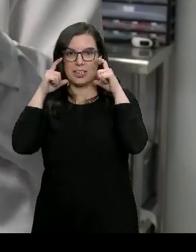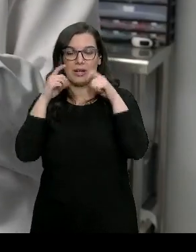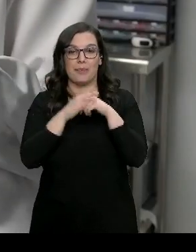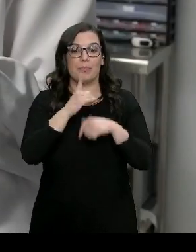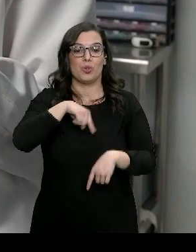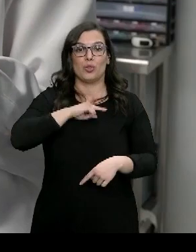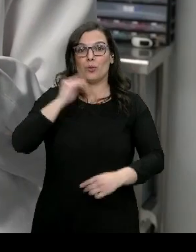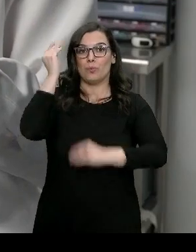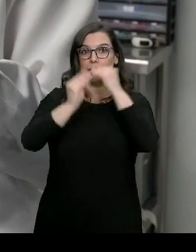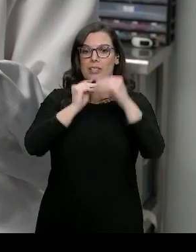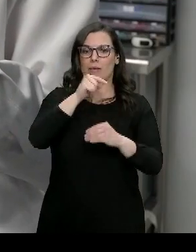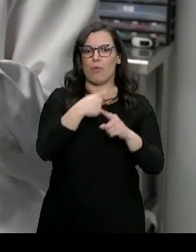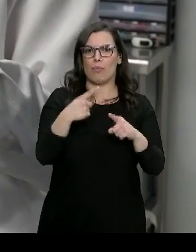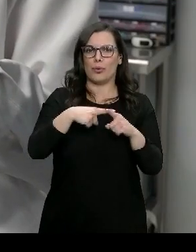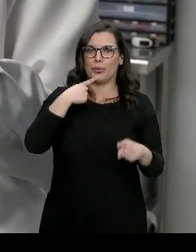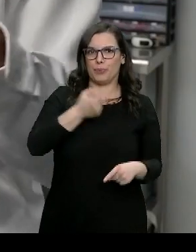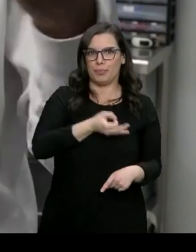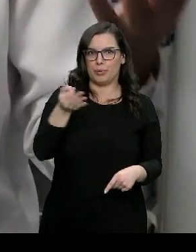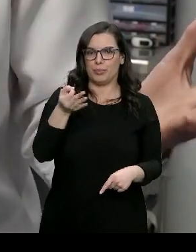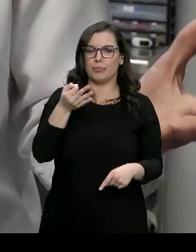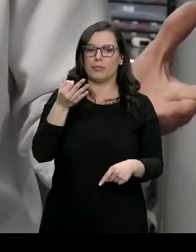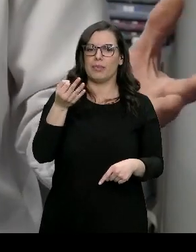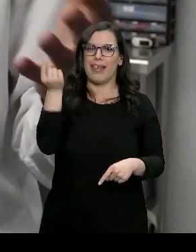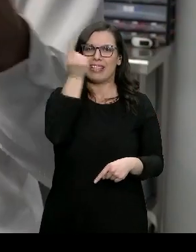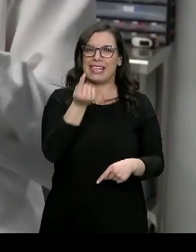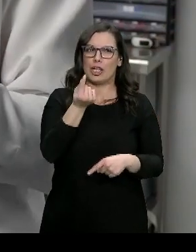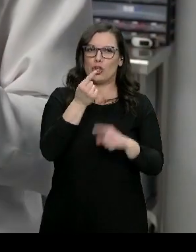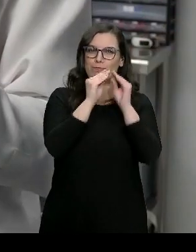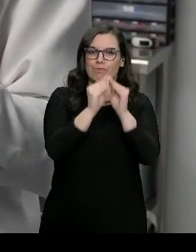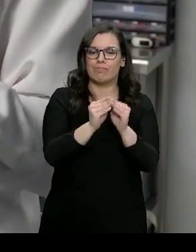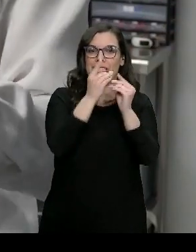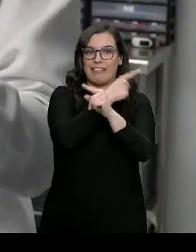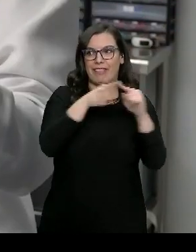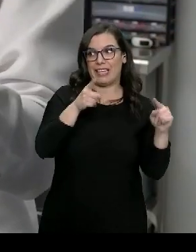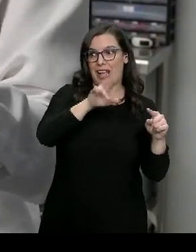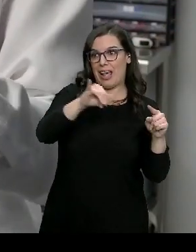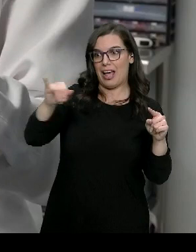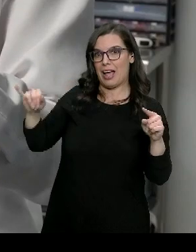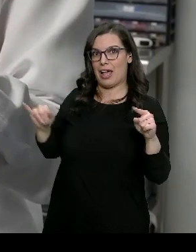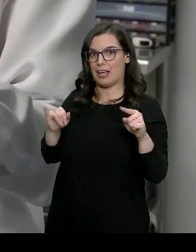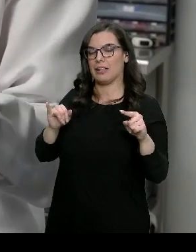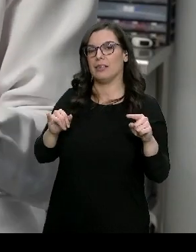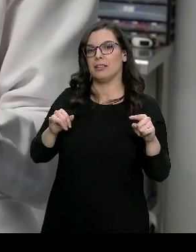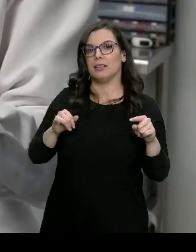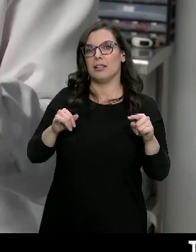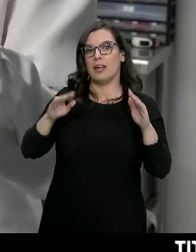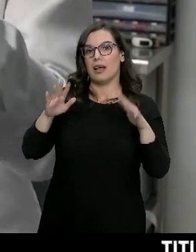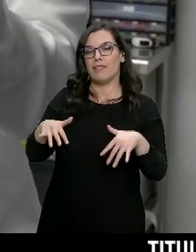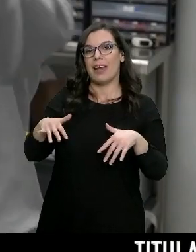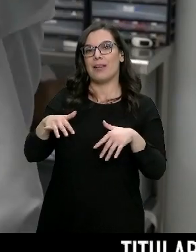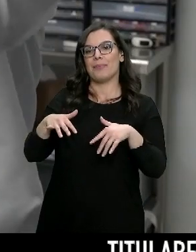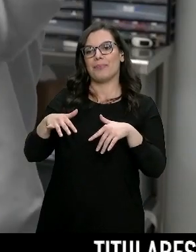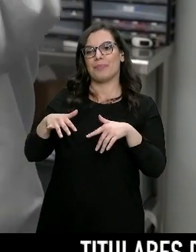eficaz, diseñado de una manera diferente a lo que hay en el mercado, donde los agentes